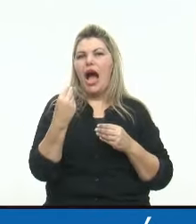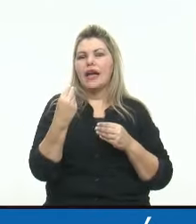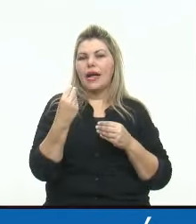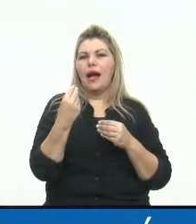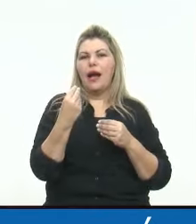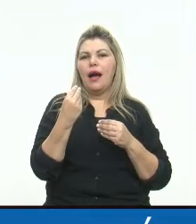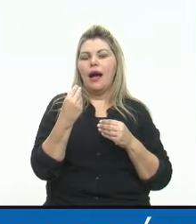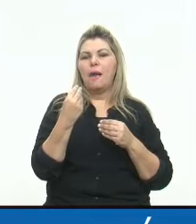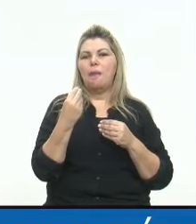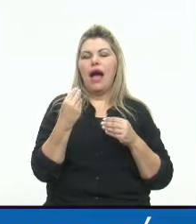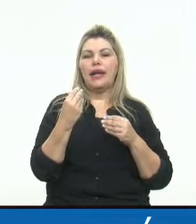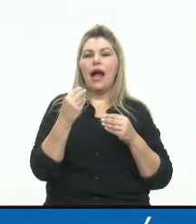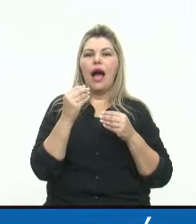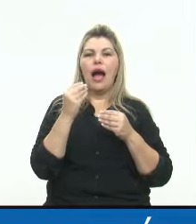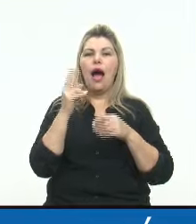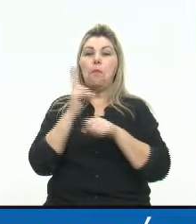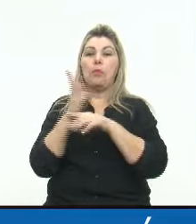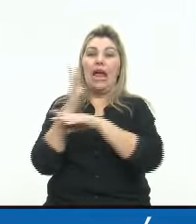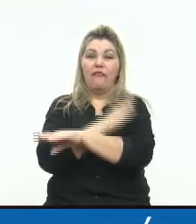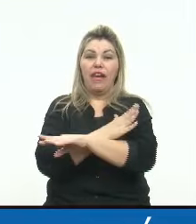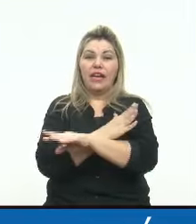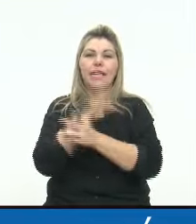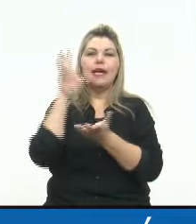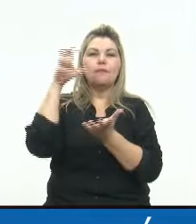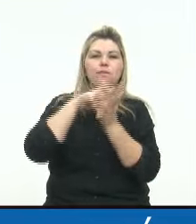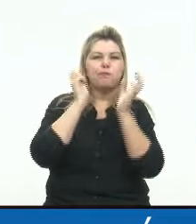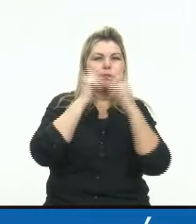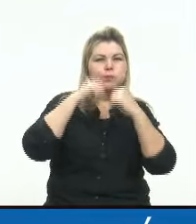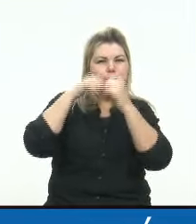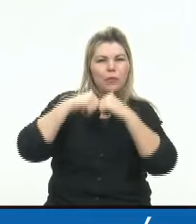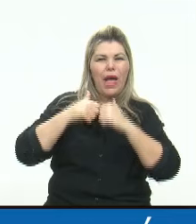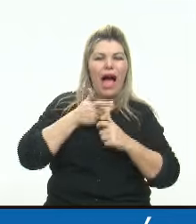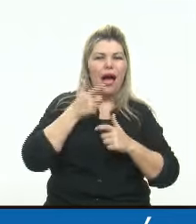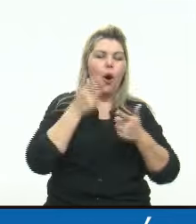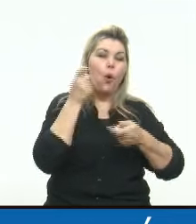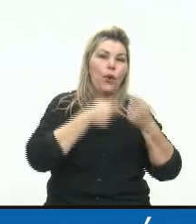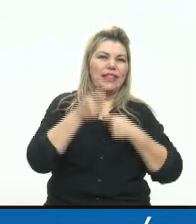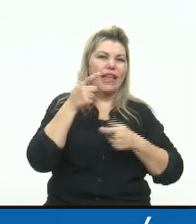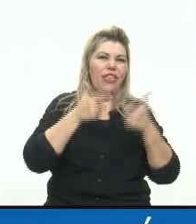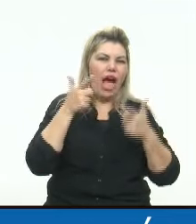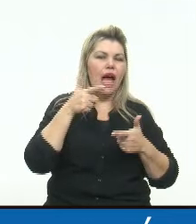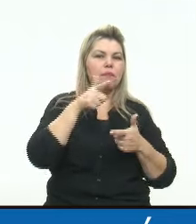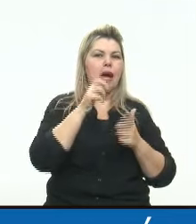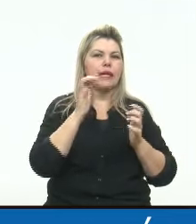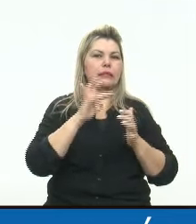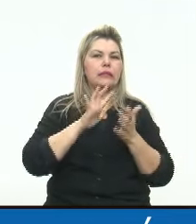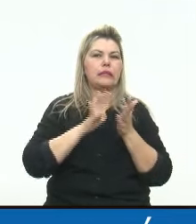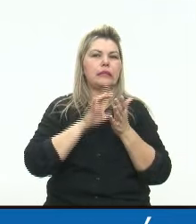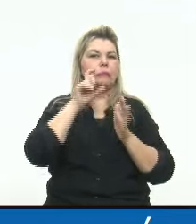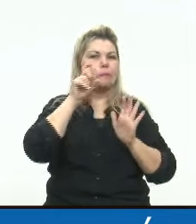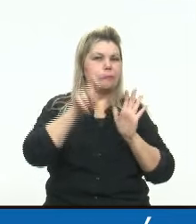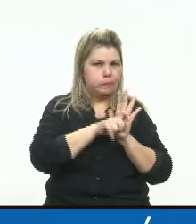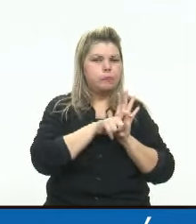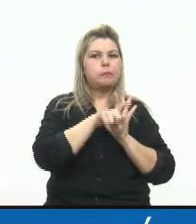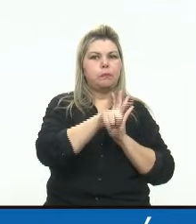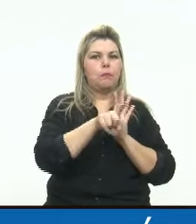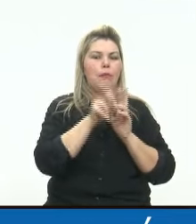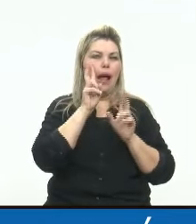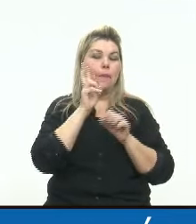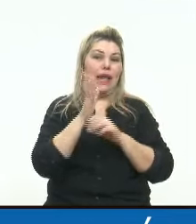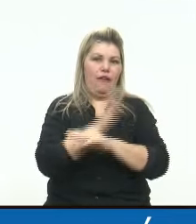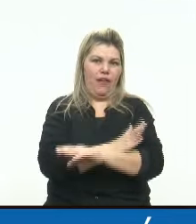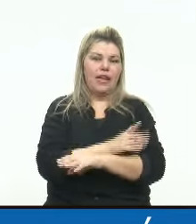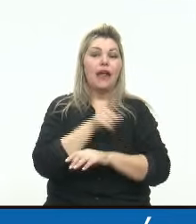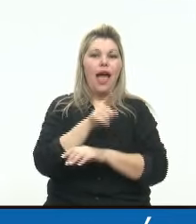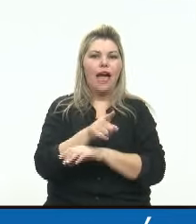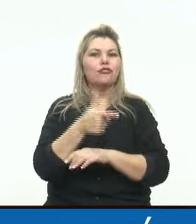de búnkeres y de puntos de venta ilícitos. Esto incluye el refuerzo de personal operativo en las calles